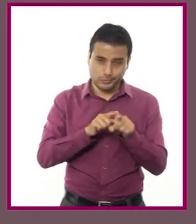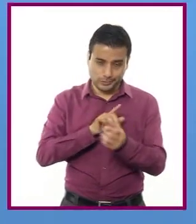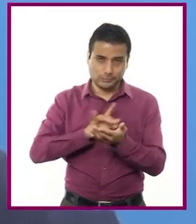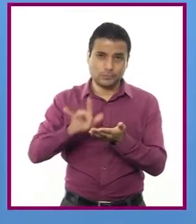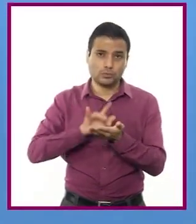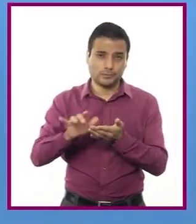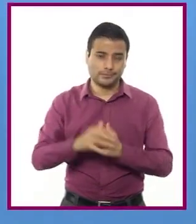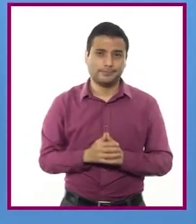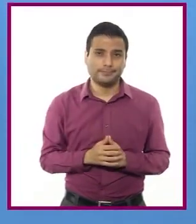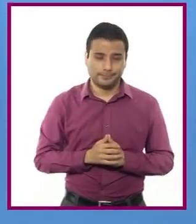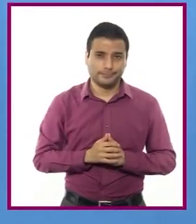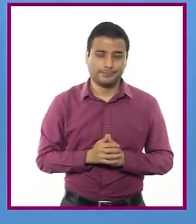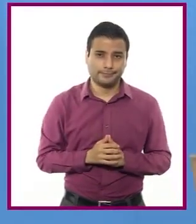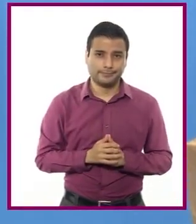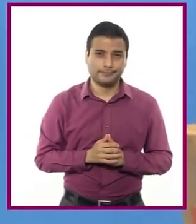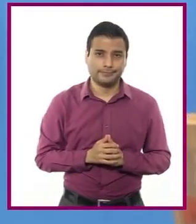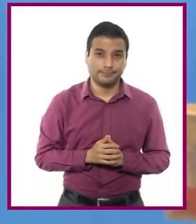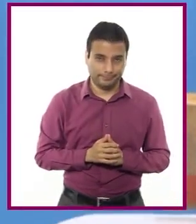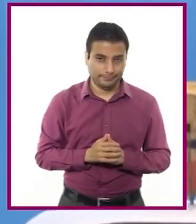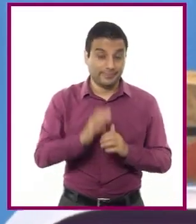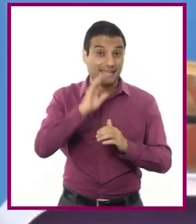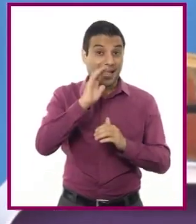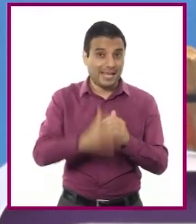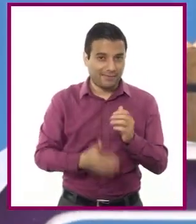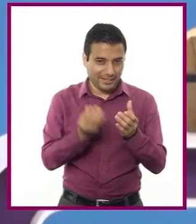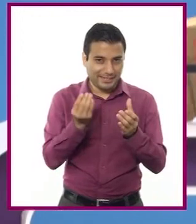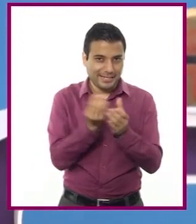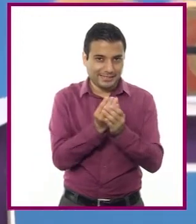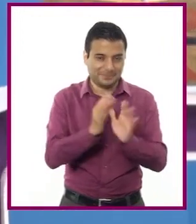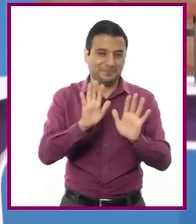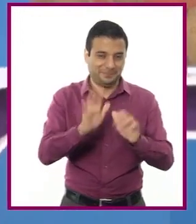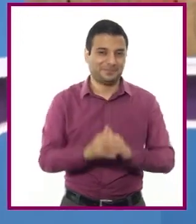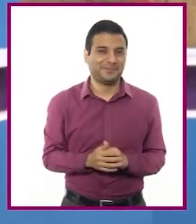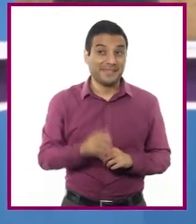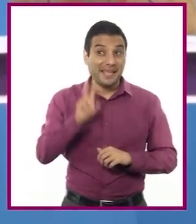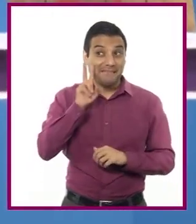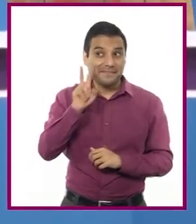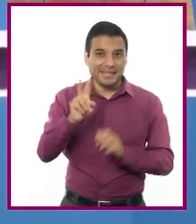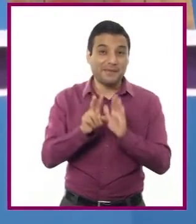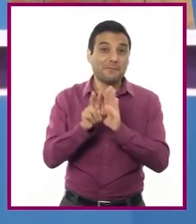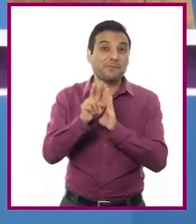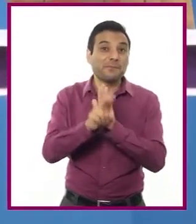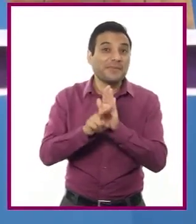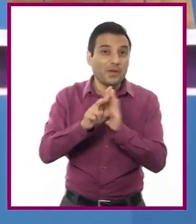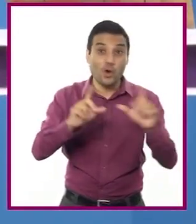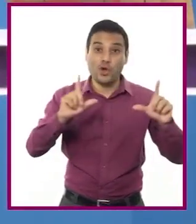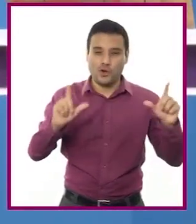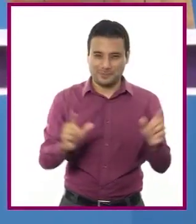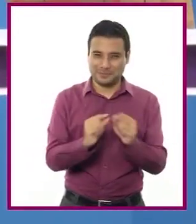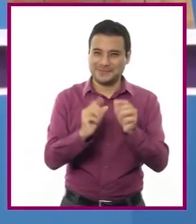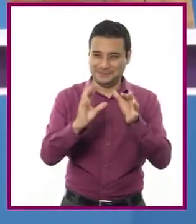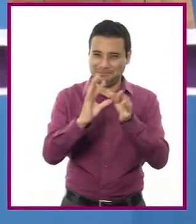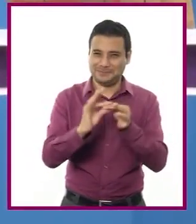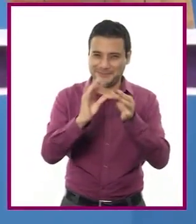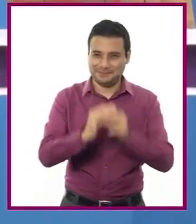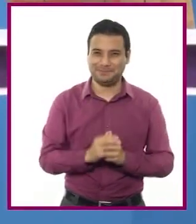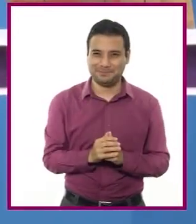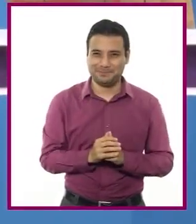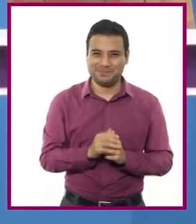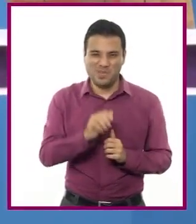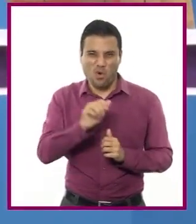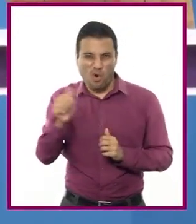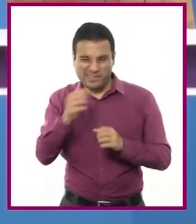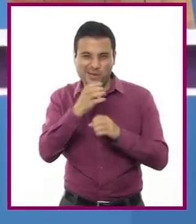hermanas. Antes de despedirnos, presten atención al siguiente video para sintetizar lo estudiado en la sesión y algunas